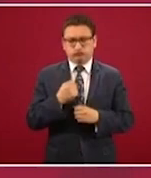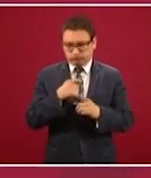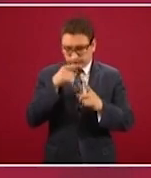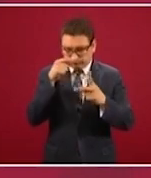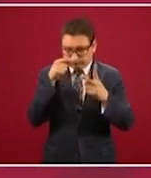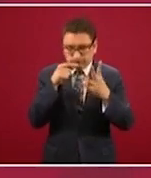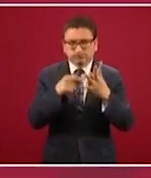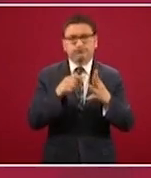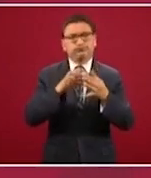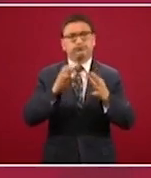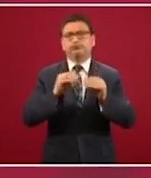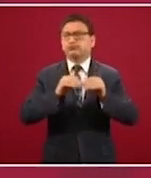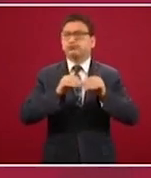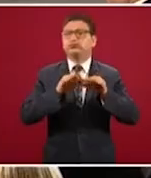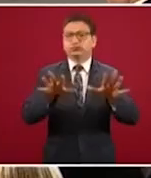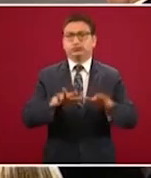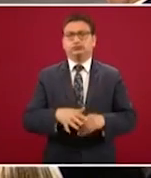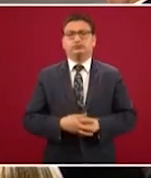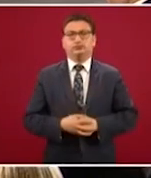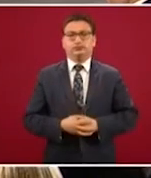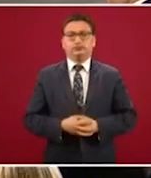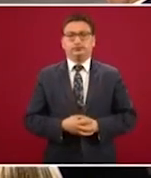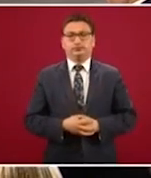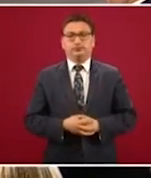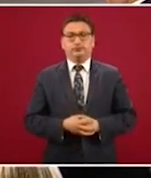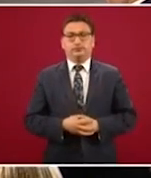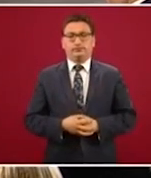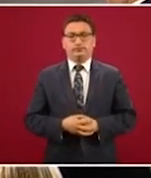precisión, exactitud.